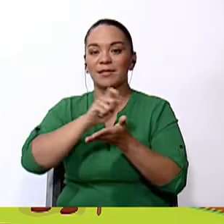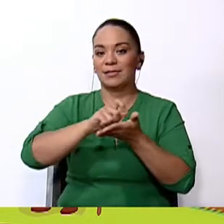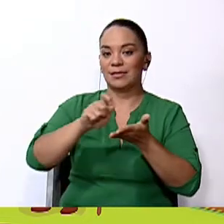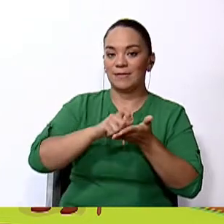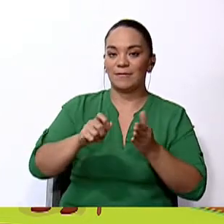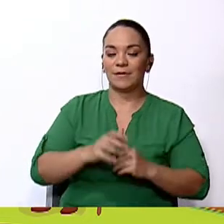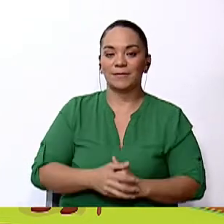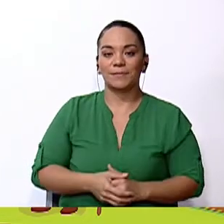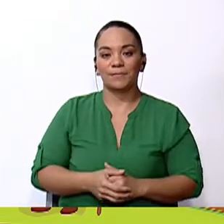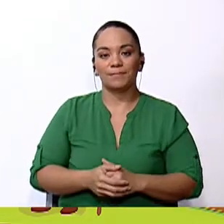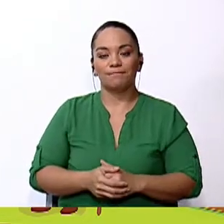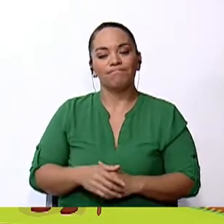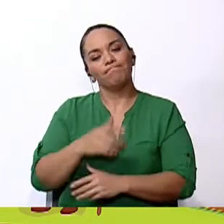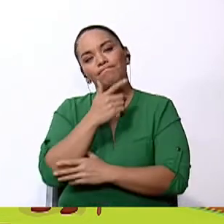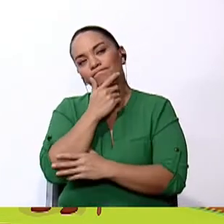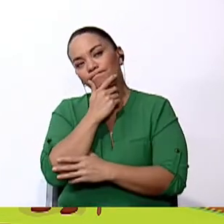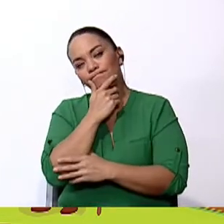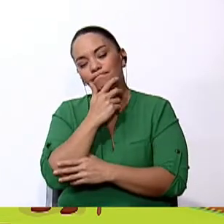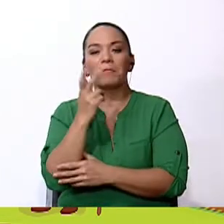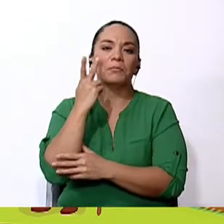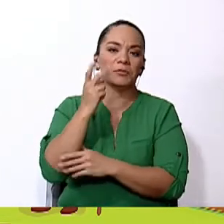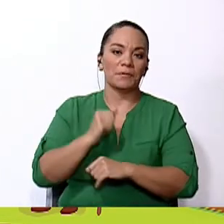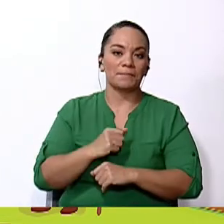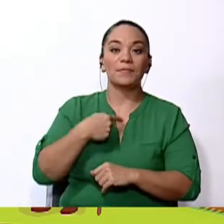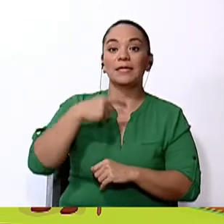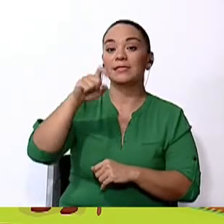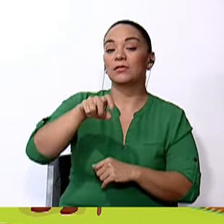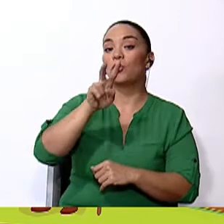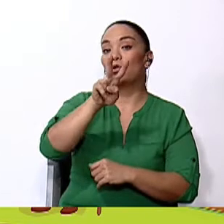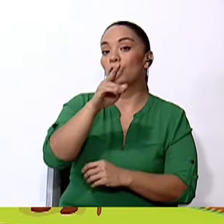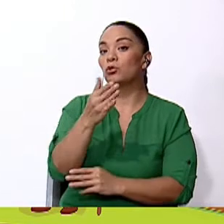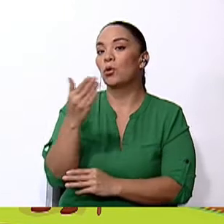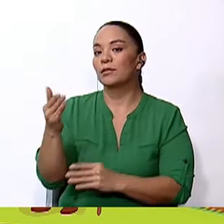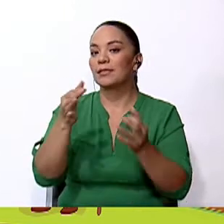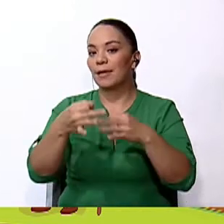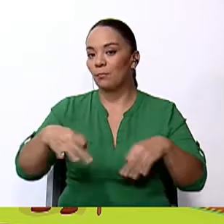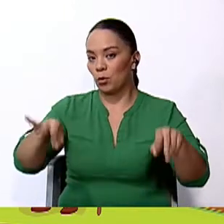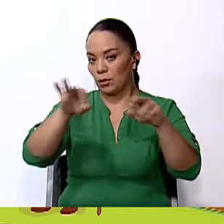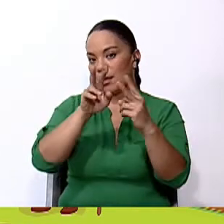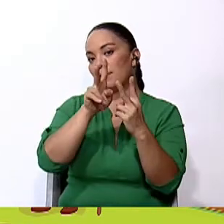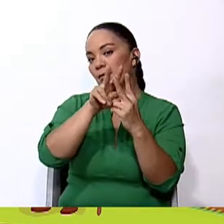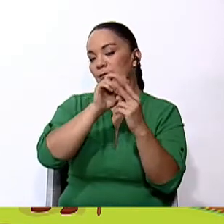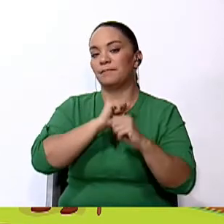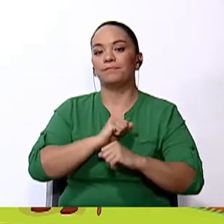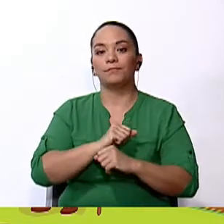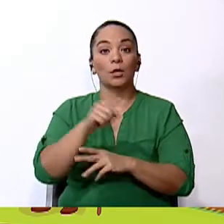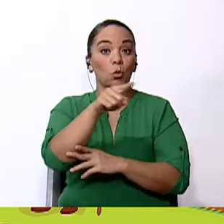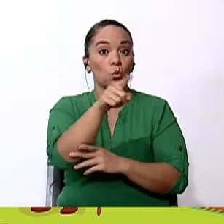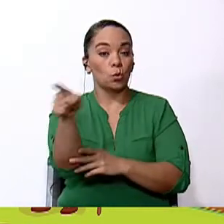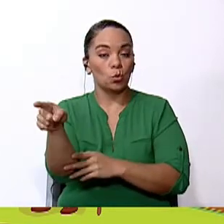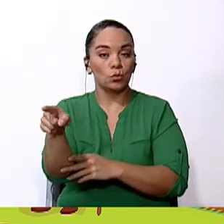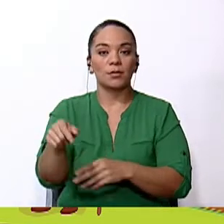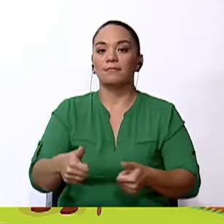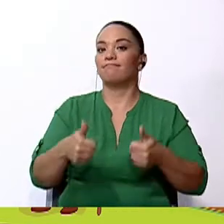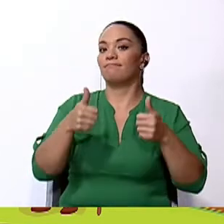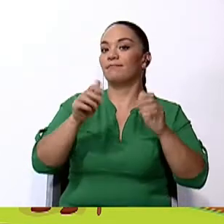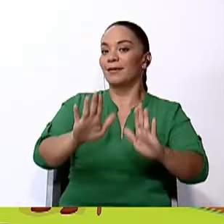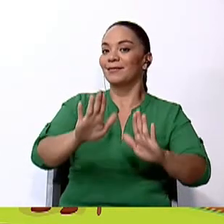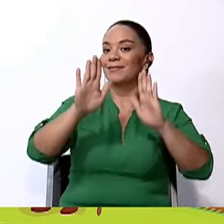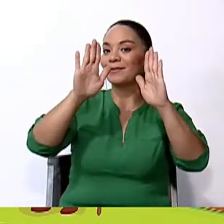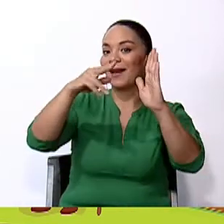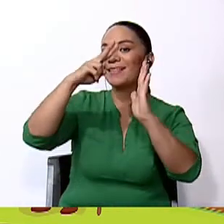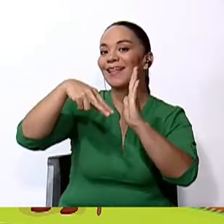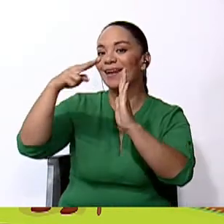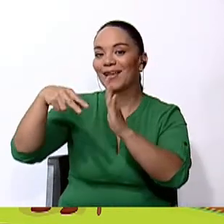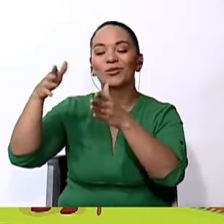escribir. Vamos a ver, necesito dos cosas muy importantes, porque ustedes son excelentes lectores